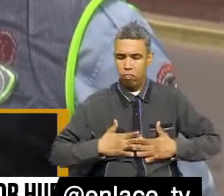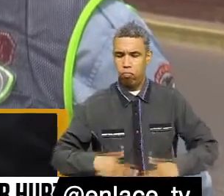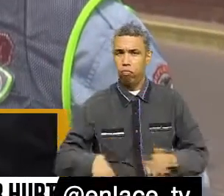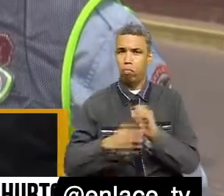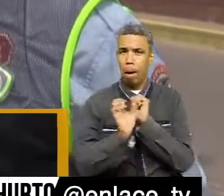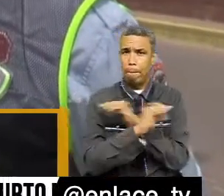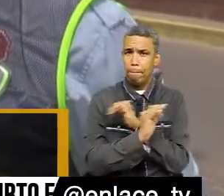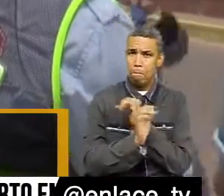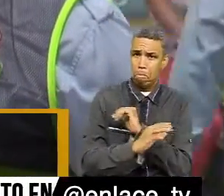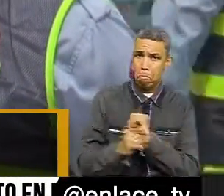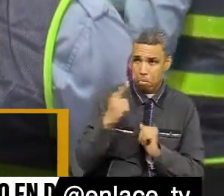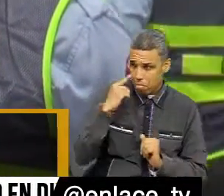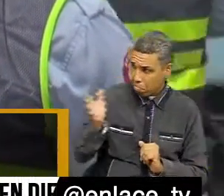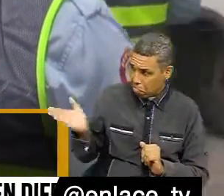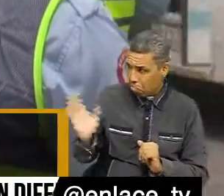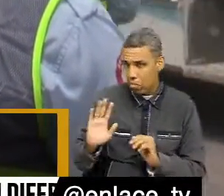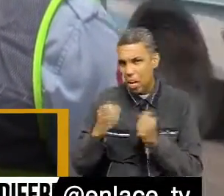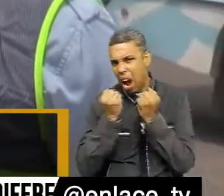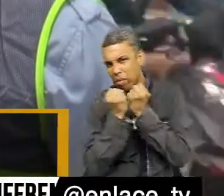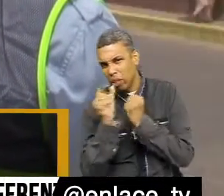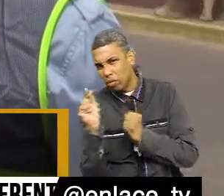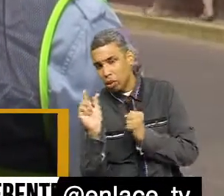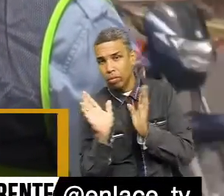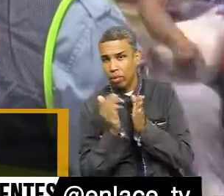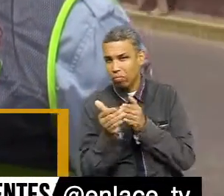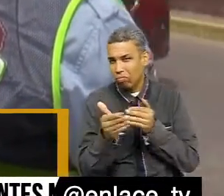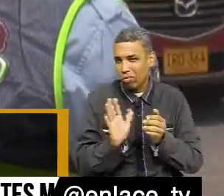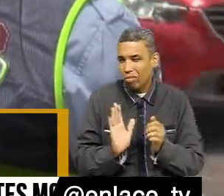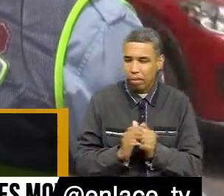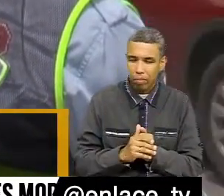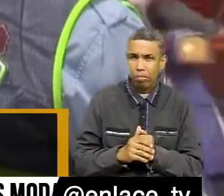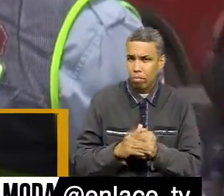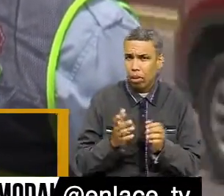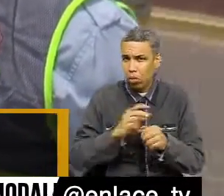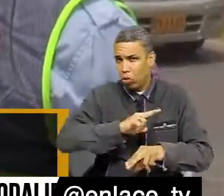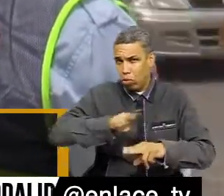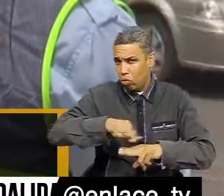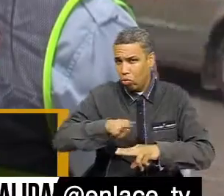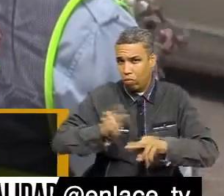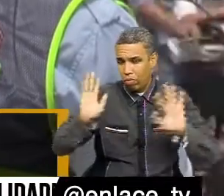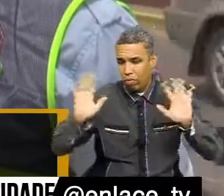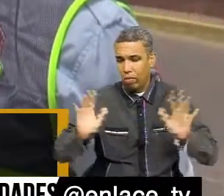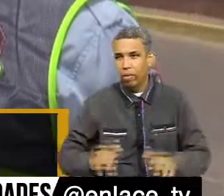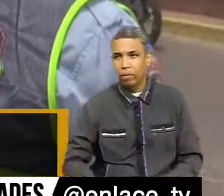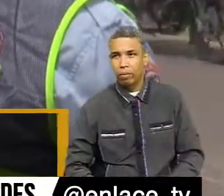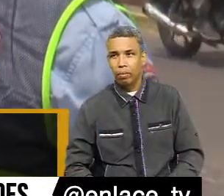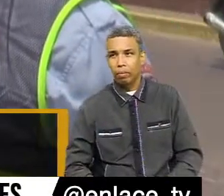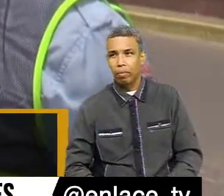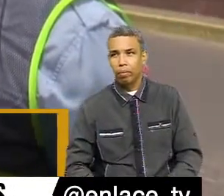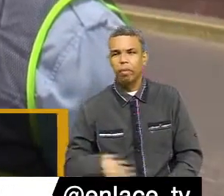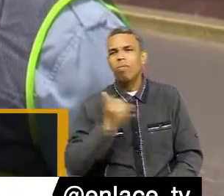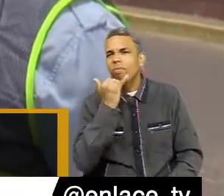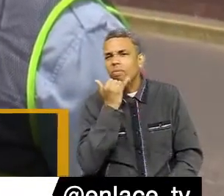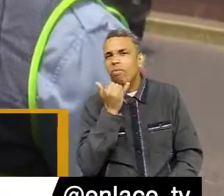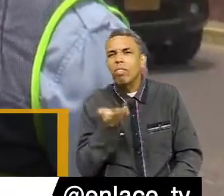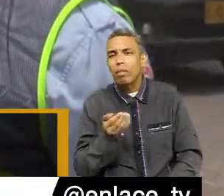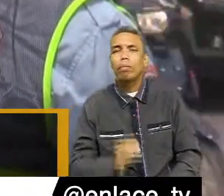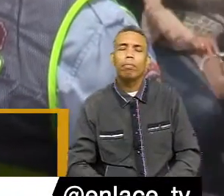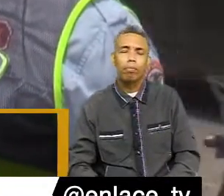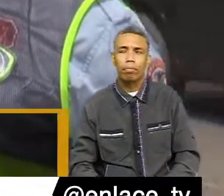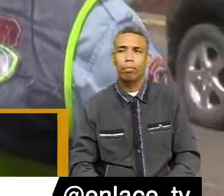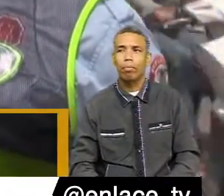poco congestionado el tráfico vehicular por ser hora pico y también por ese bloqueo que se registró. Eliezer, ¿qué fue lo que pasó hace pocos